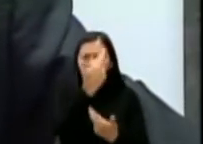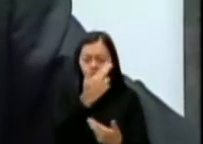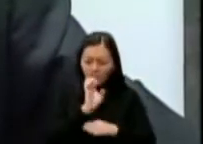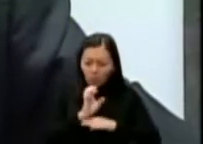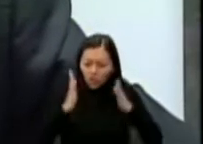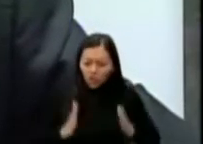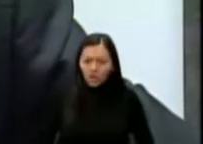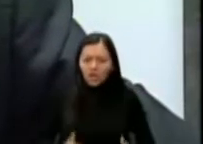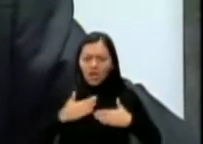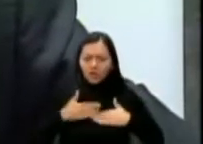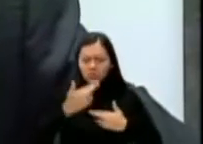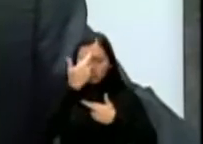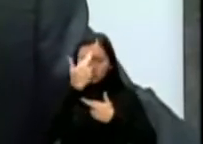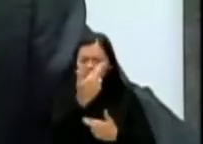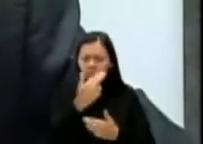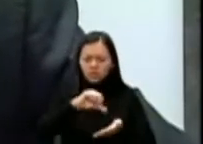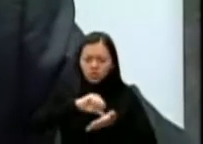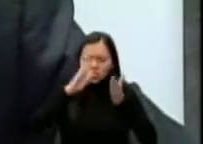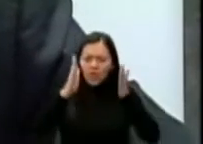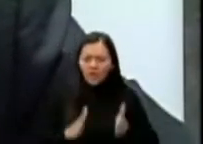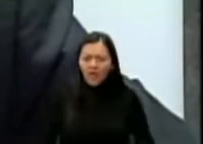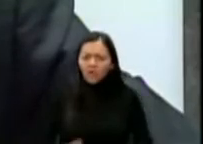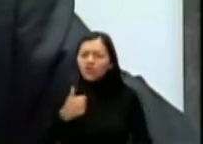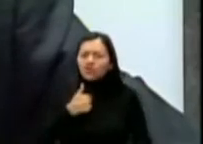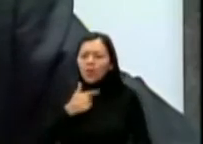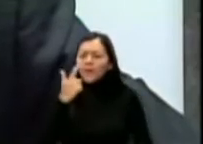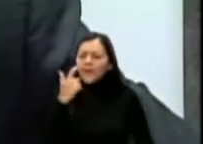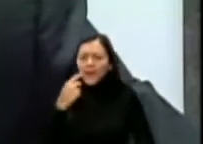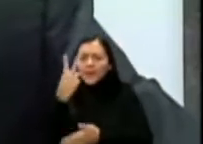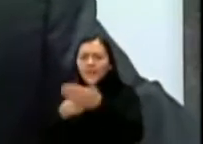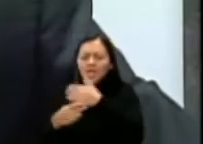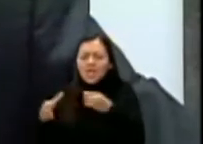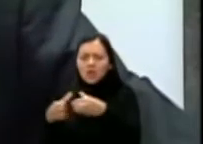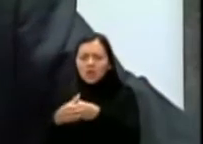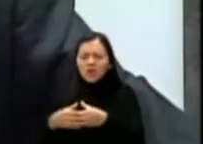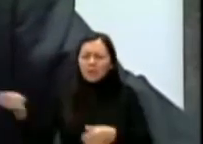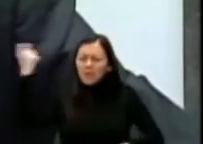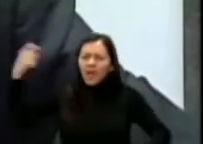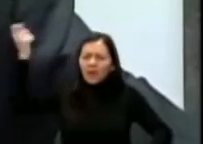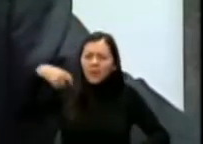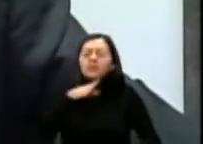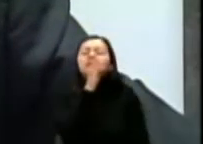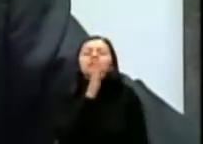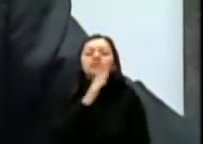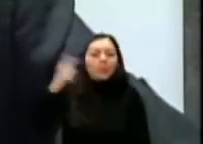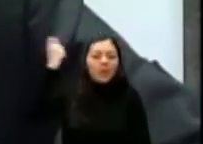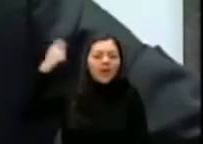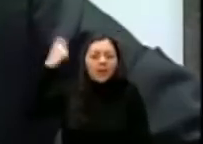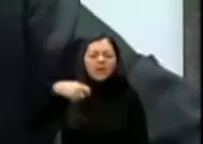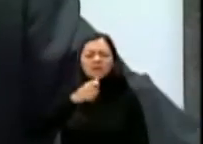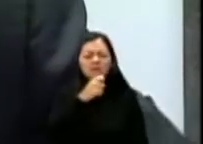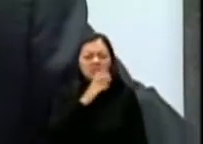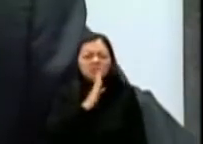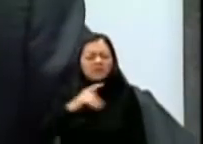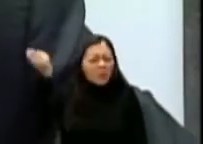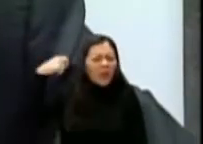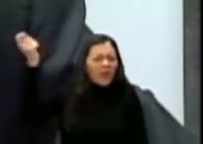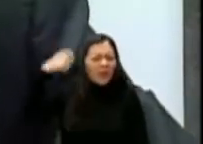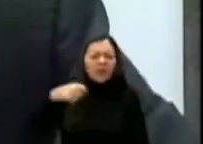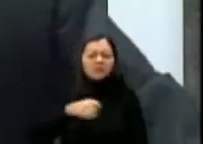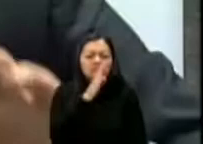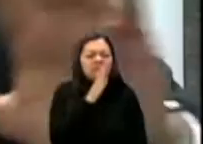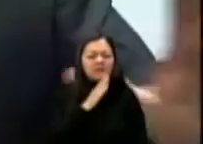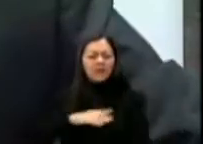como ciudadano como padre de familia como aguantar un palo en esas disque manifestaciones pacíficas